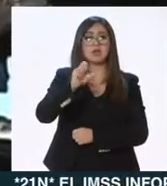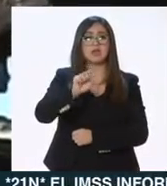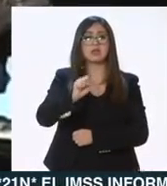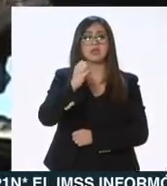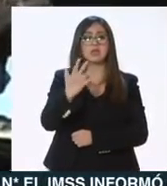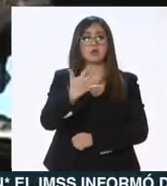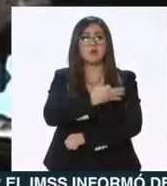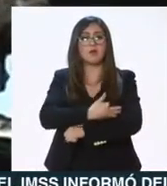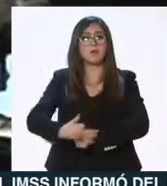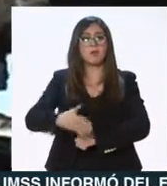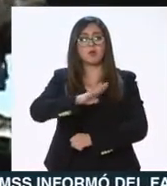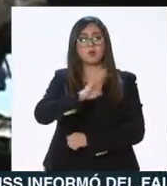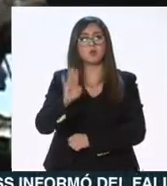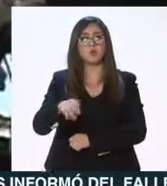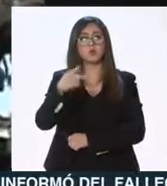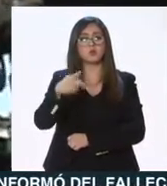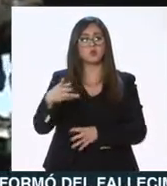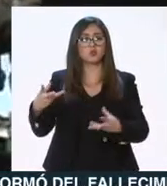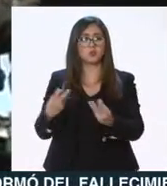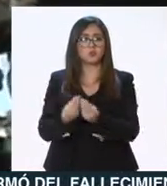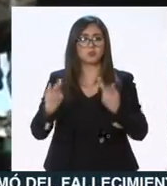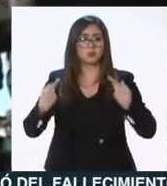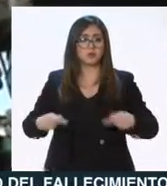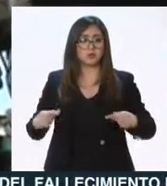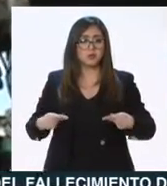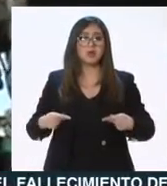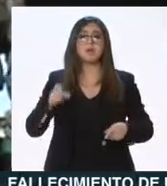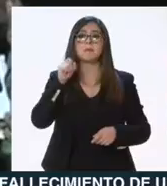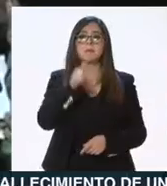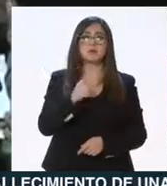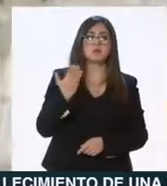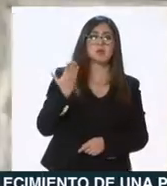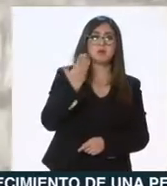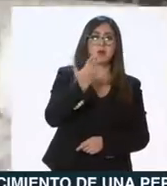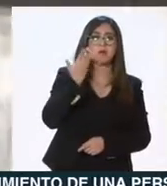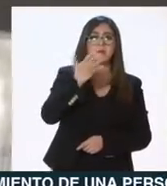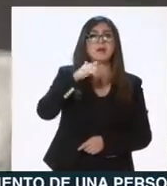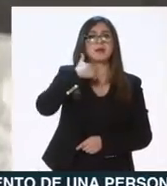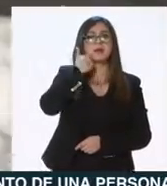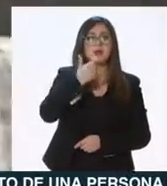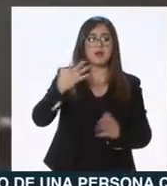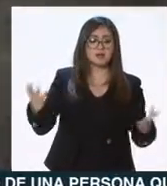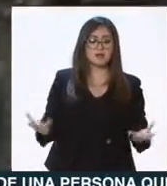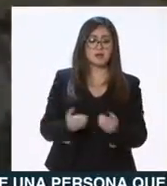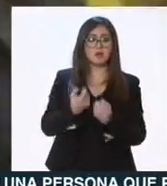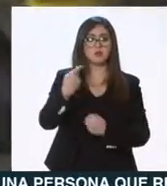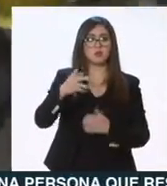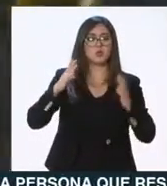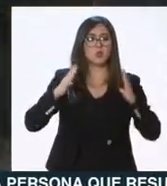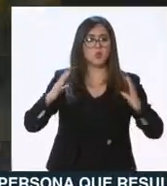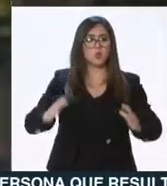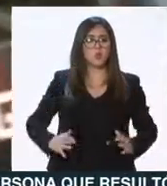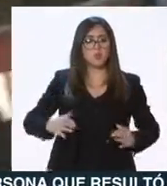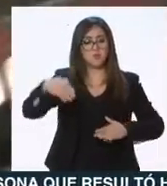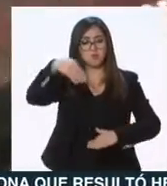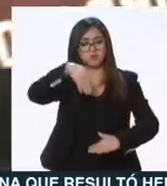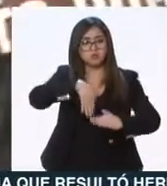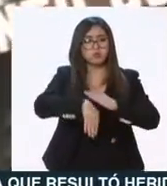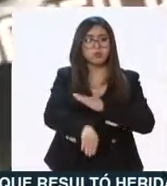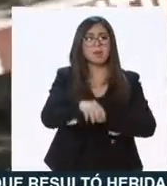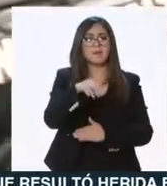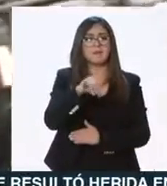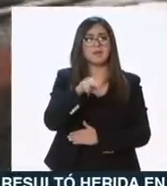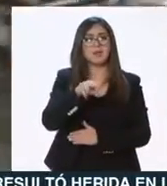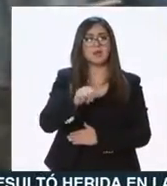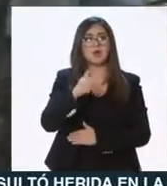familias en la región carbonífera, la demanda sigue siendo la misma: el rescate de los cuerpos de los mineros que siguen atrapados en el fondo de la mina 8,